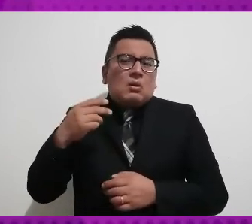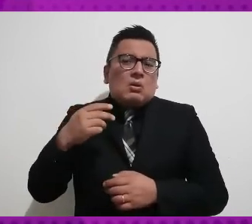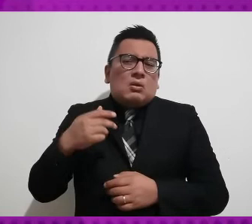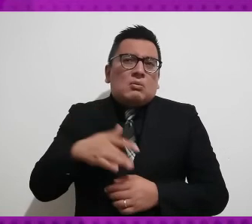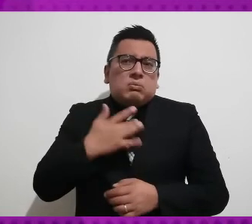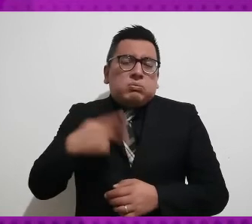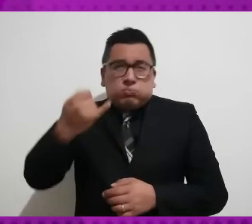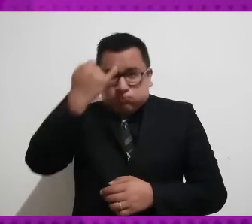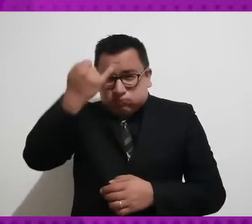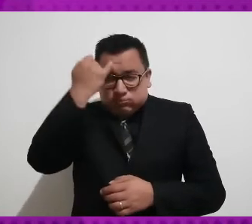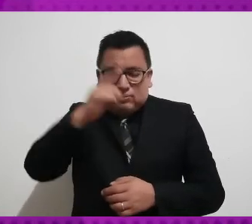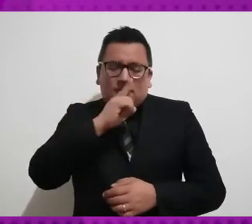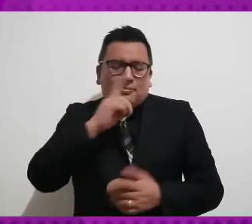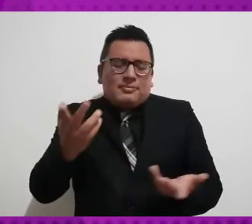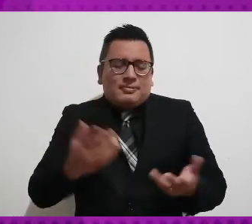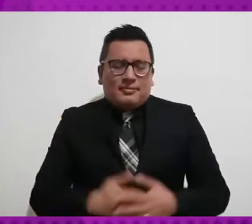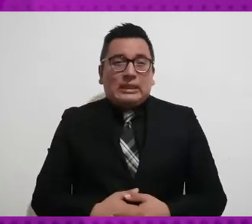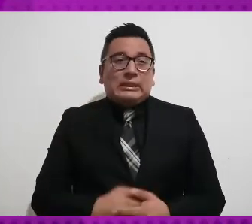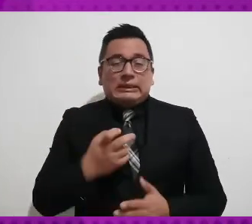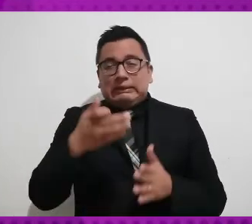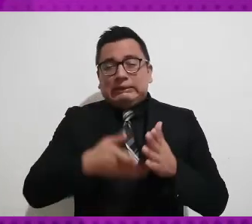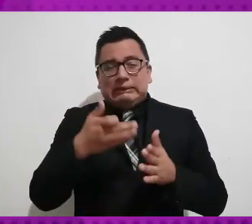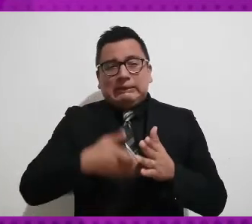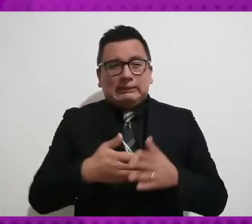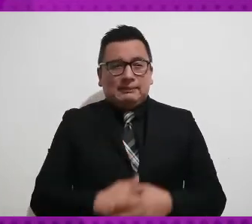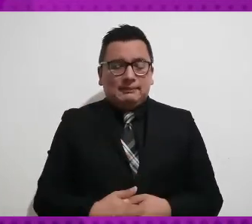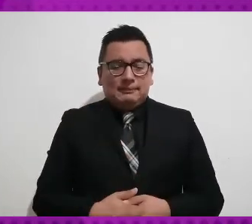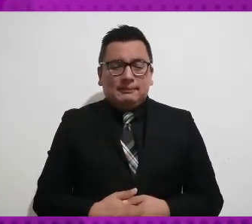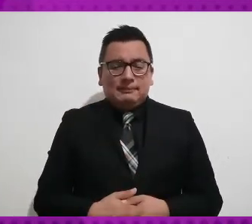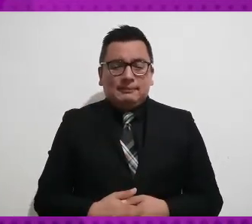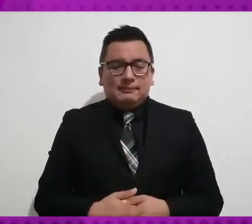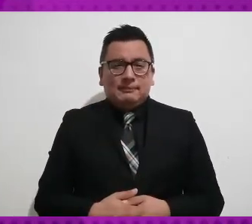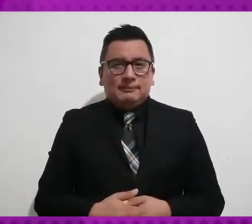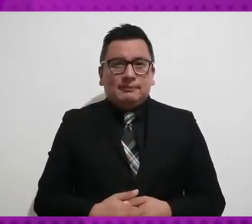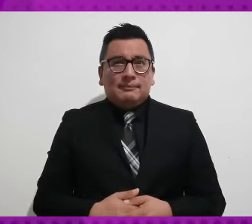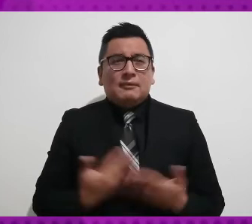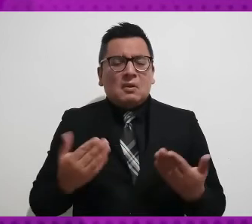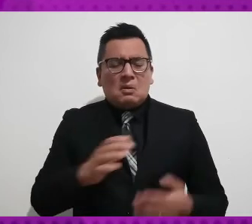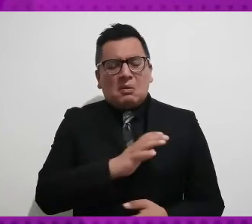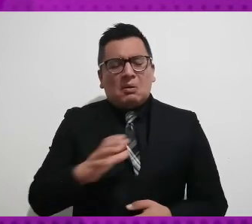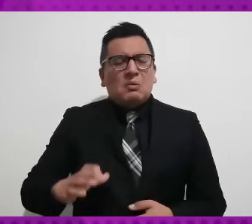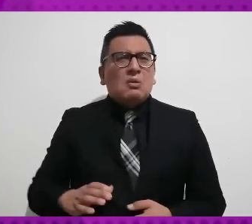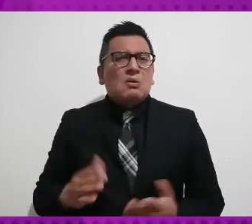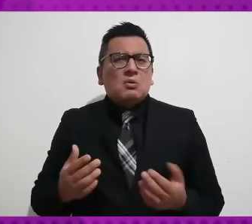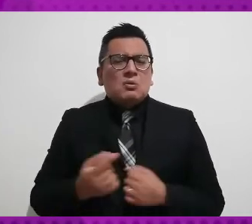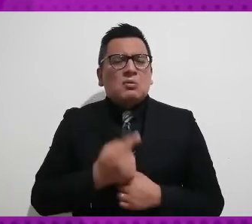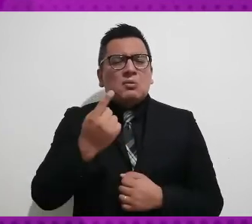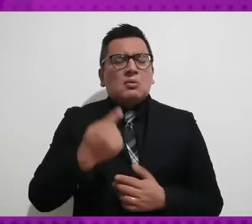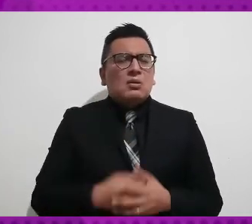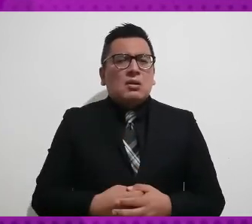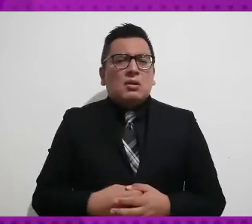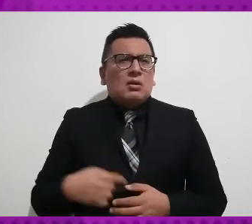comunes. Entonces, pues sí, falta mucho en esa parte. Los candidatos, porque entiendo también que